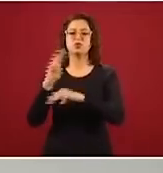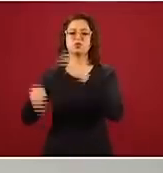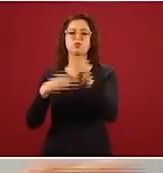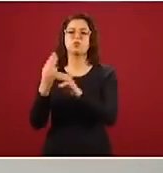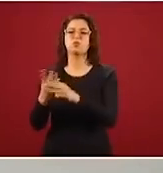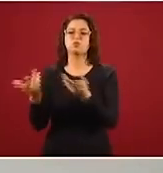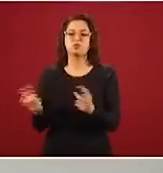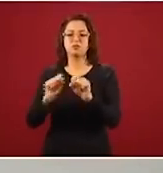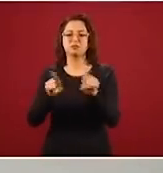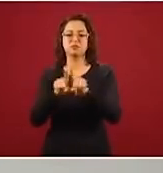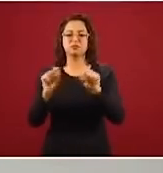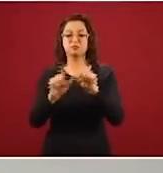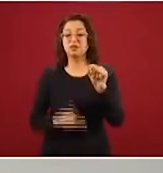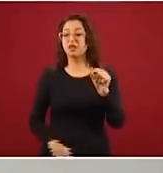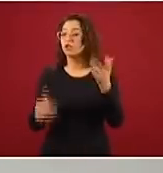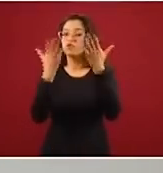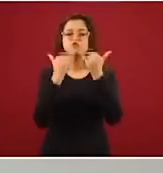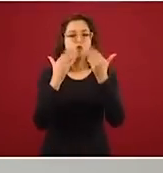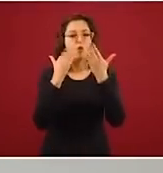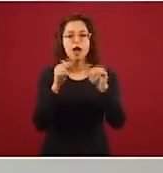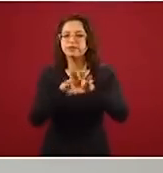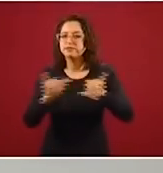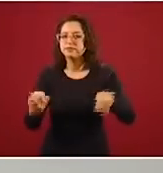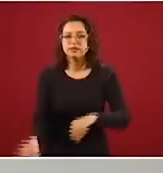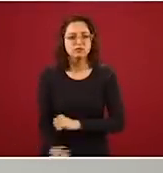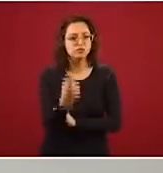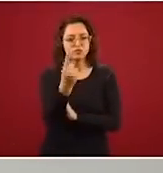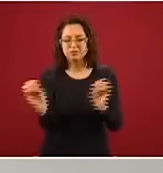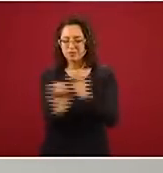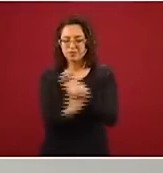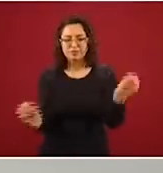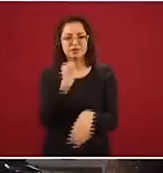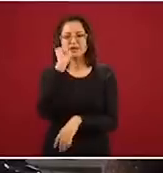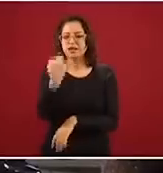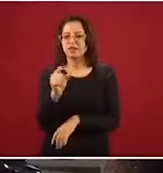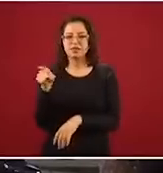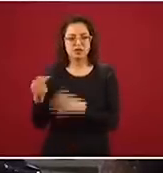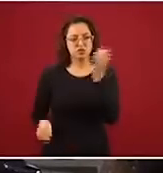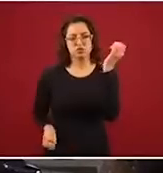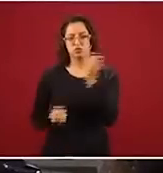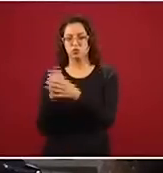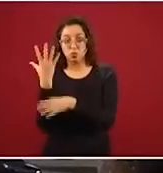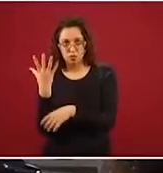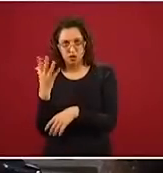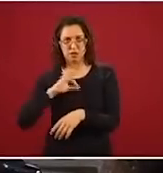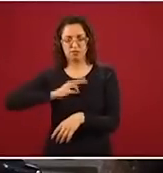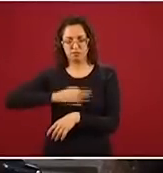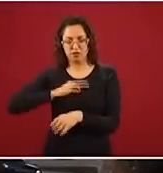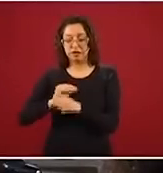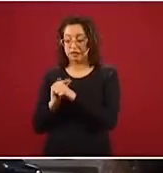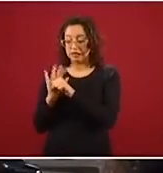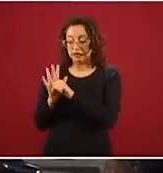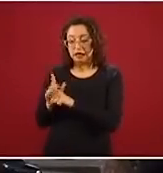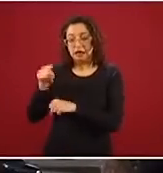hasta ahorita en México no existe ningún caso de coronavirus, del nuevo coronavirus. Hemos tenido 11